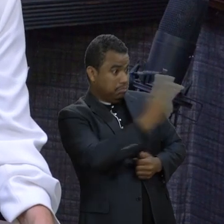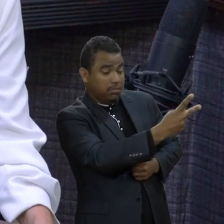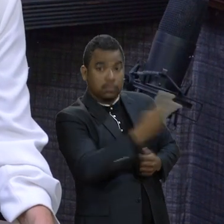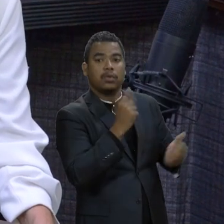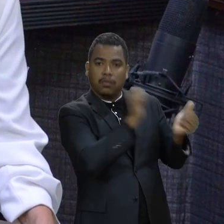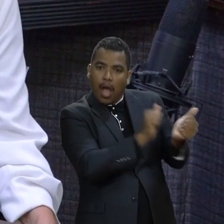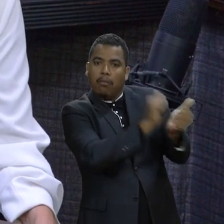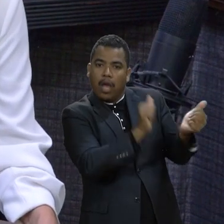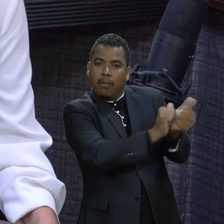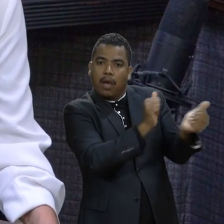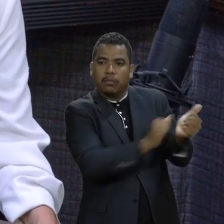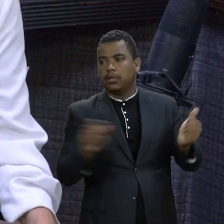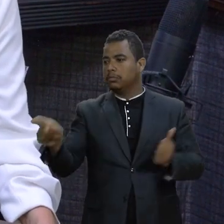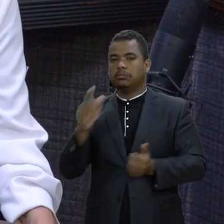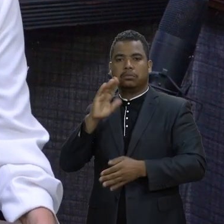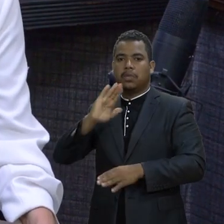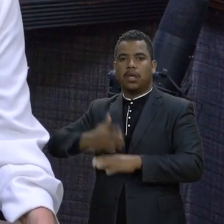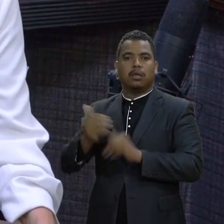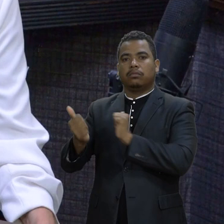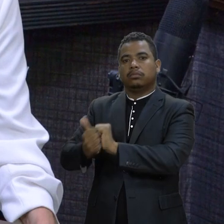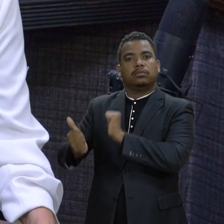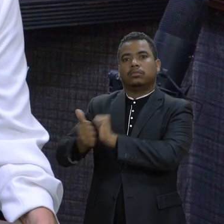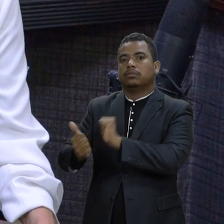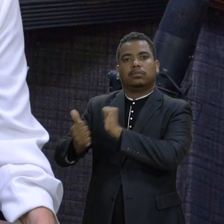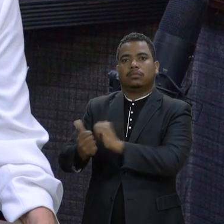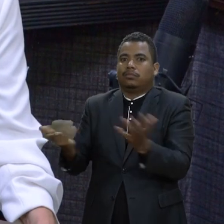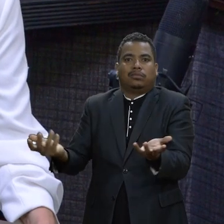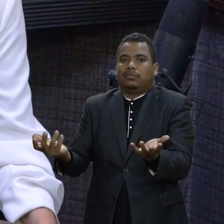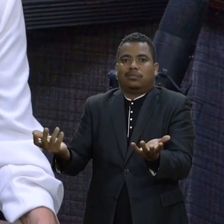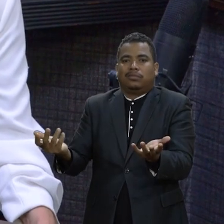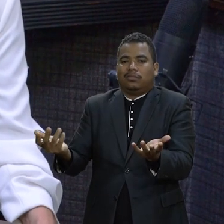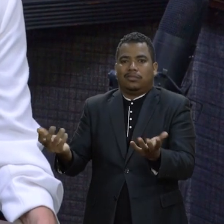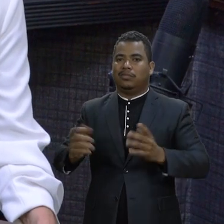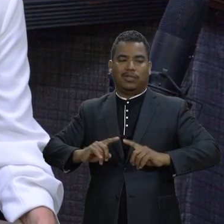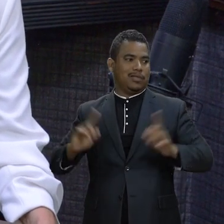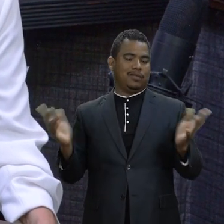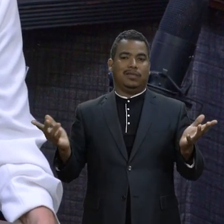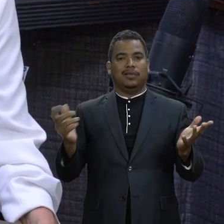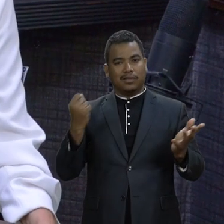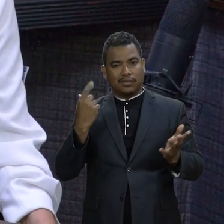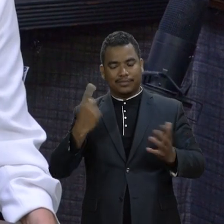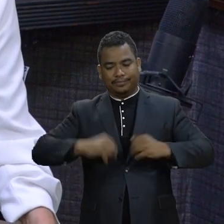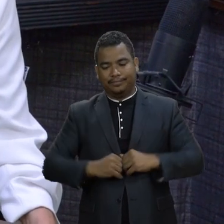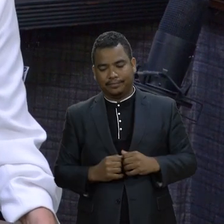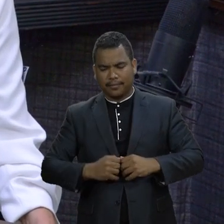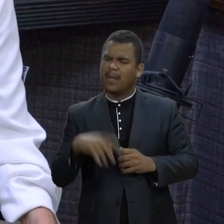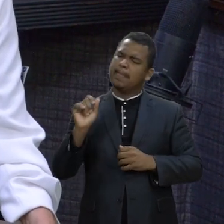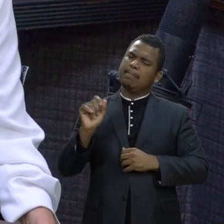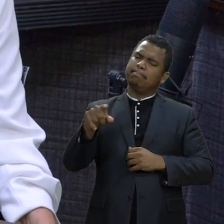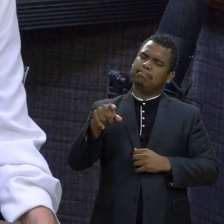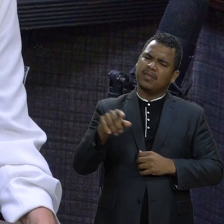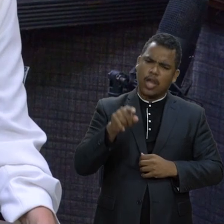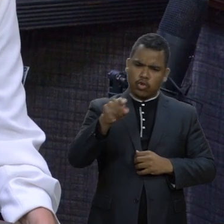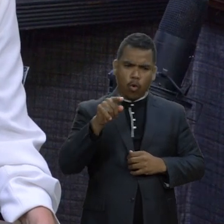se quede igual. Sí. Entonces, a veces yo he hecho trabajo y se lo he dicho a la persona, mira, yo hice este trabajo,